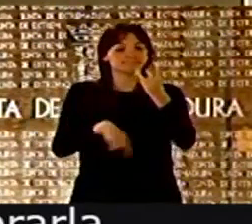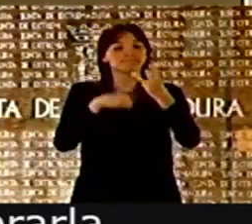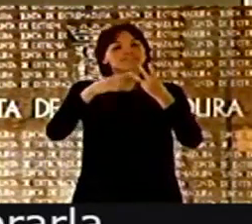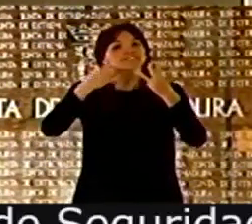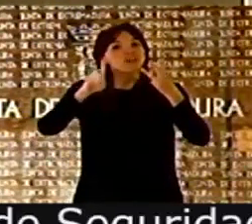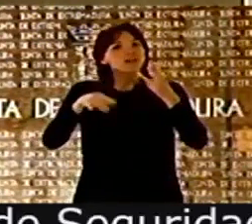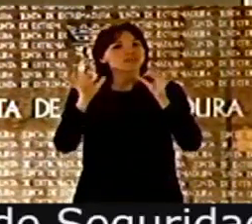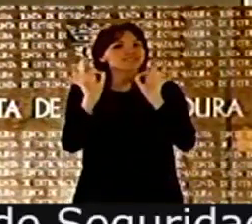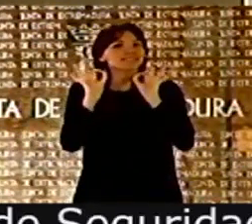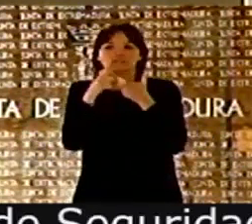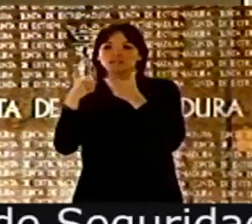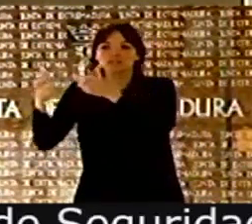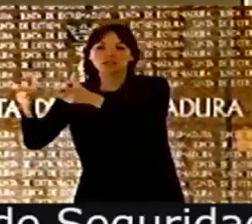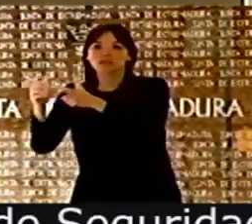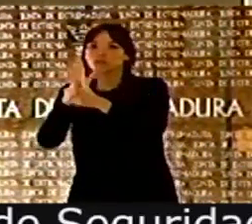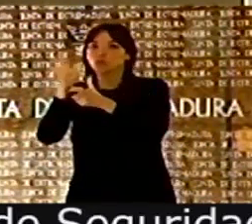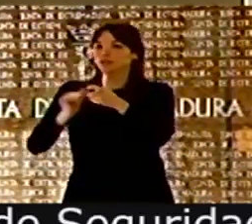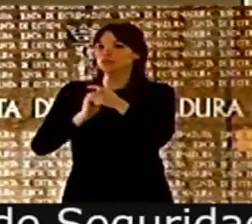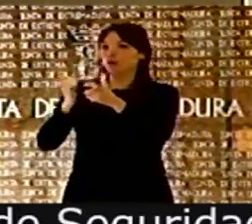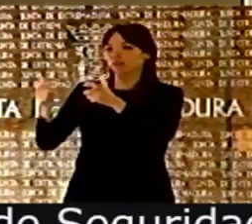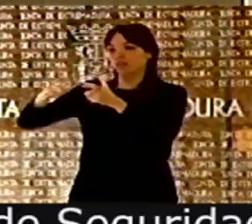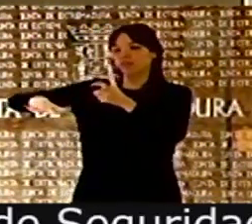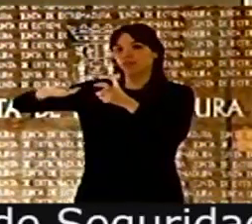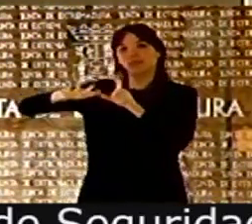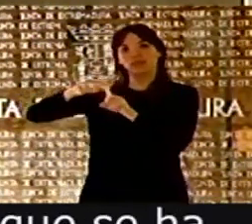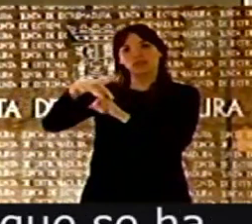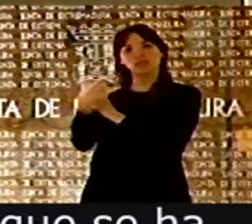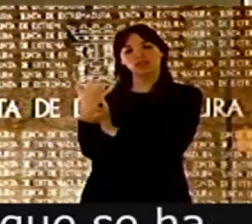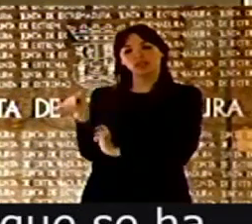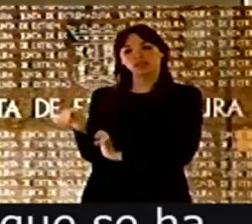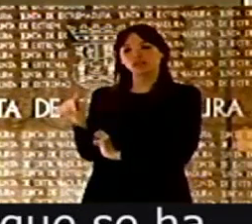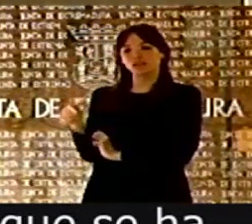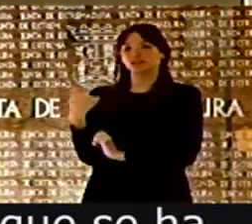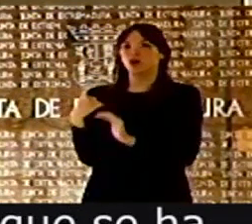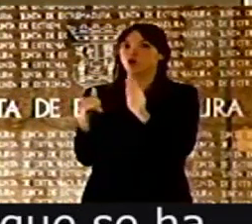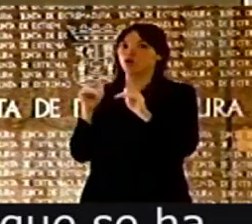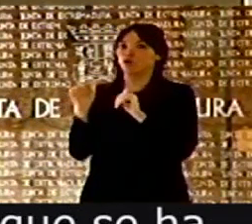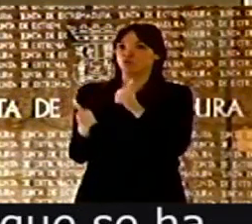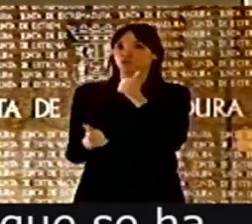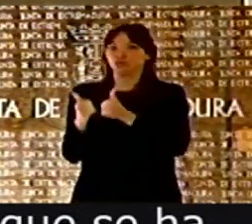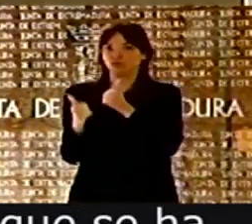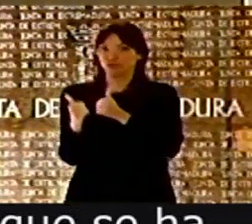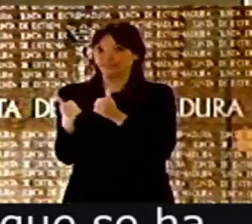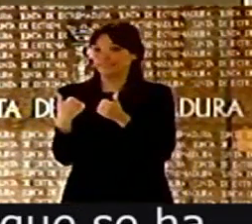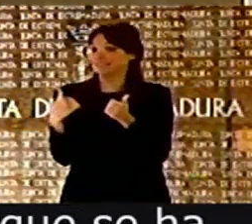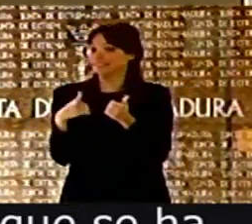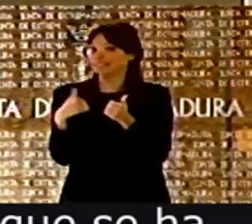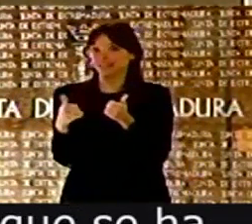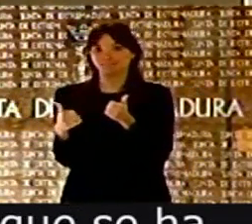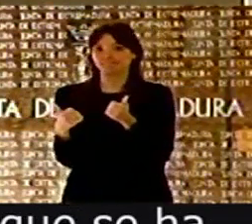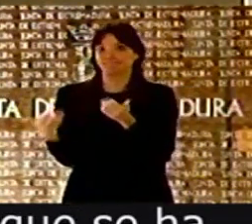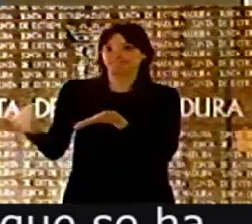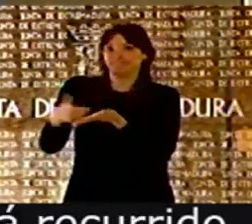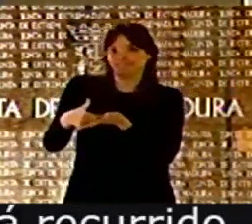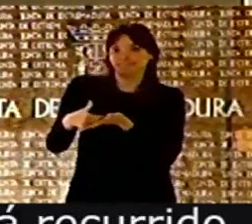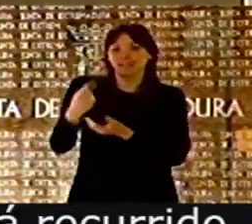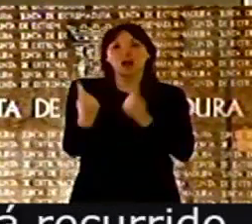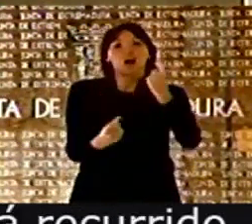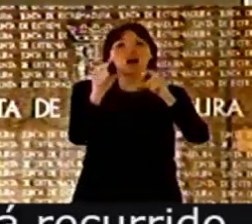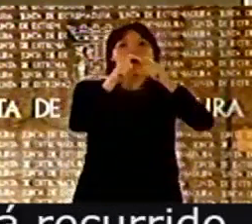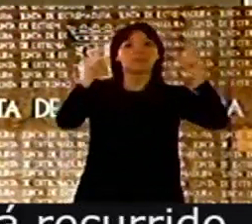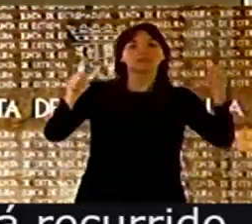concreto es que se ha dado la circunstancia de que el concurso está recurrido. Al haber estado recurrido por alguna de las empresas que